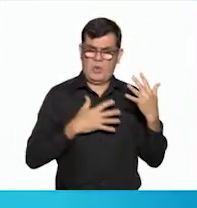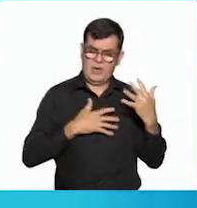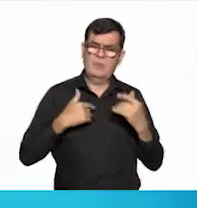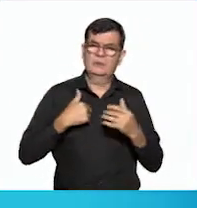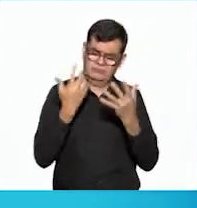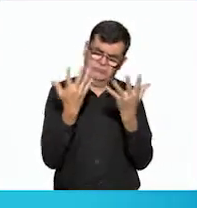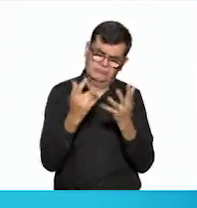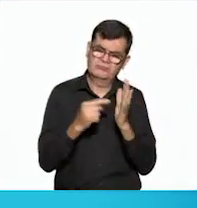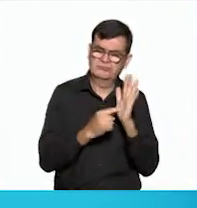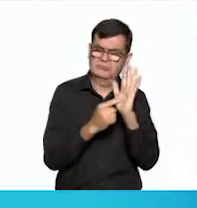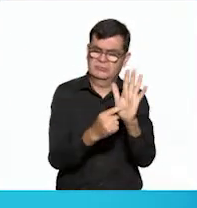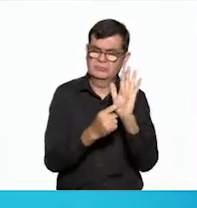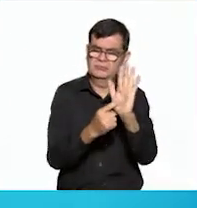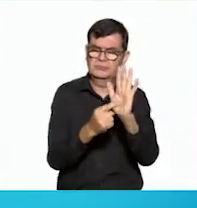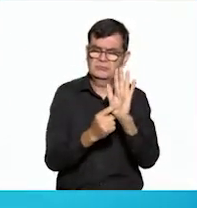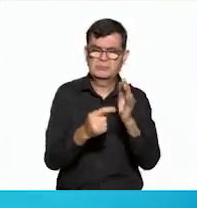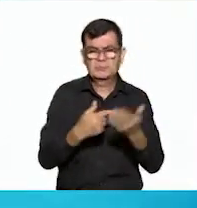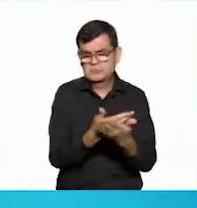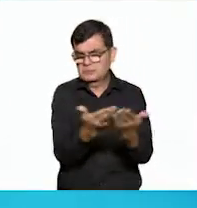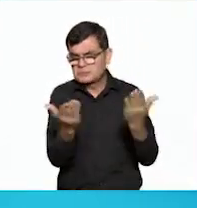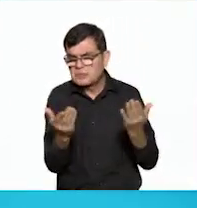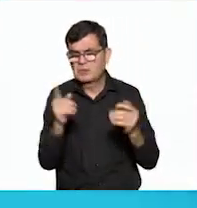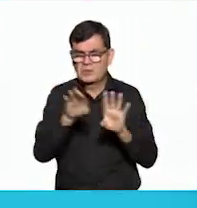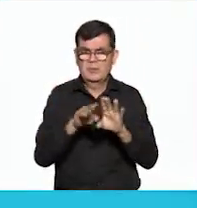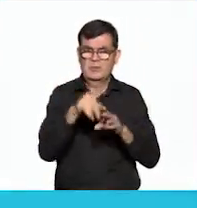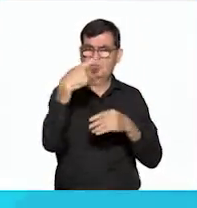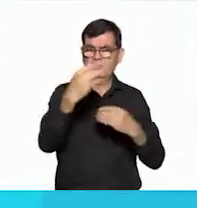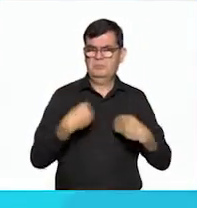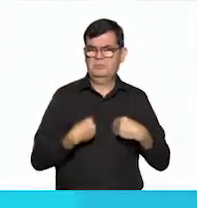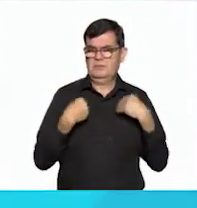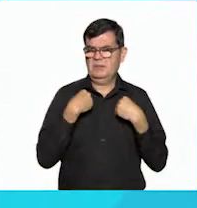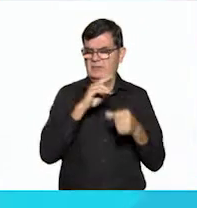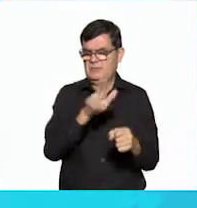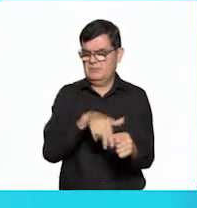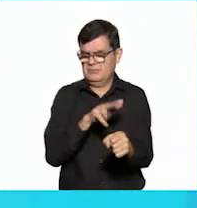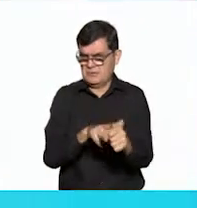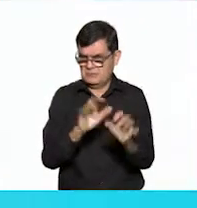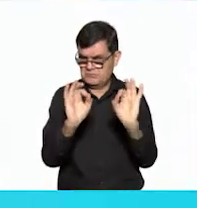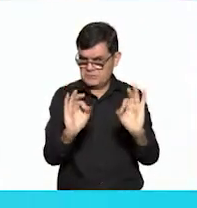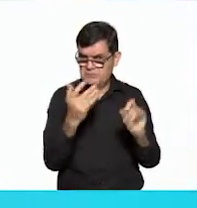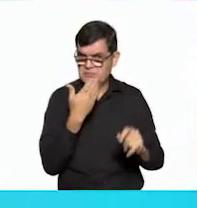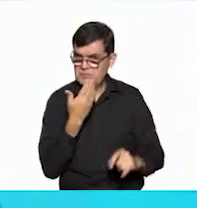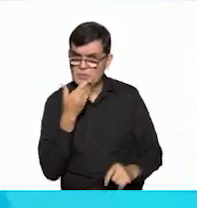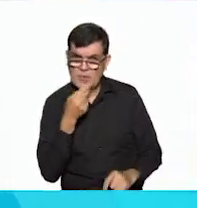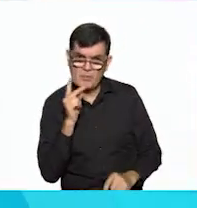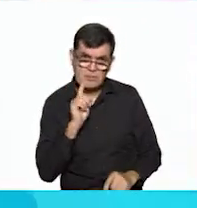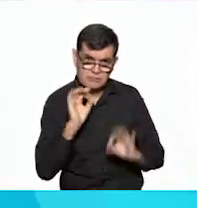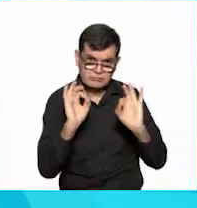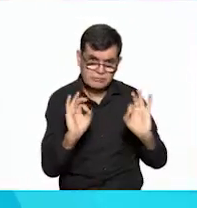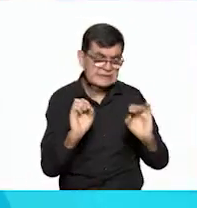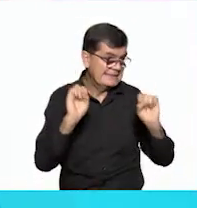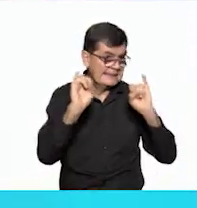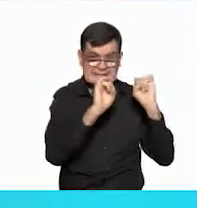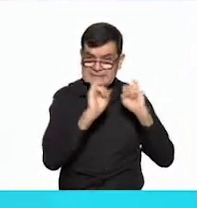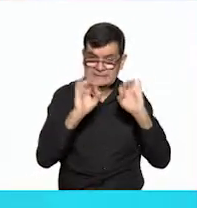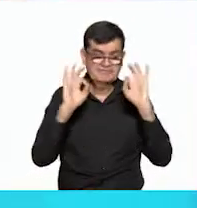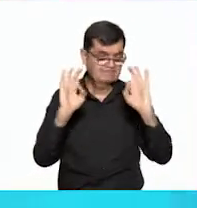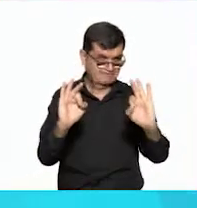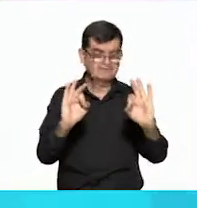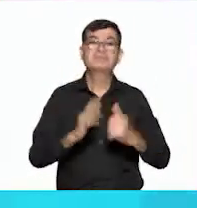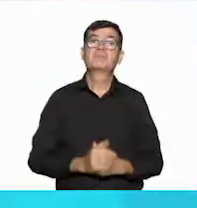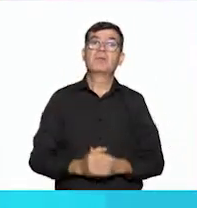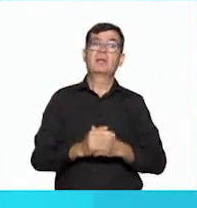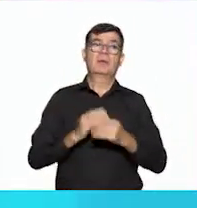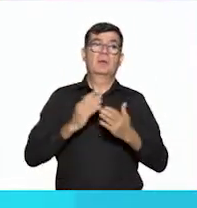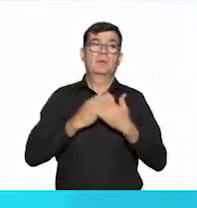estas composiciones que seguramente forman parte de tu vida. ¿Están listas y listos? ¡Sí!